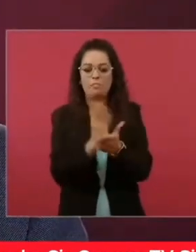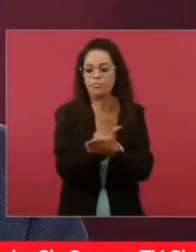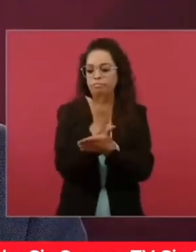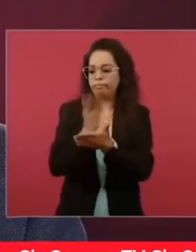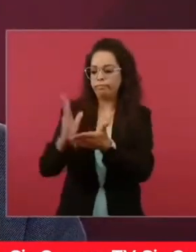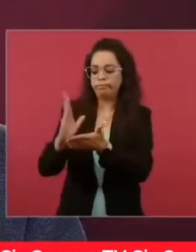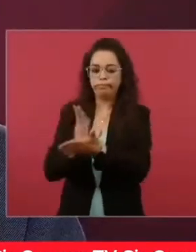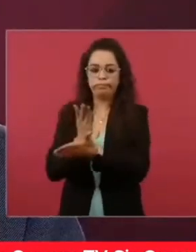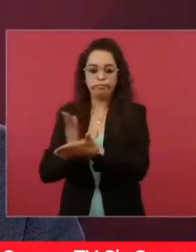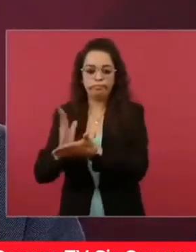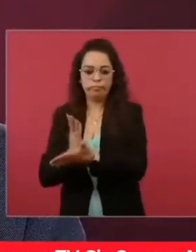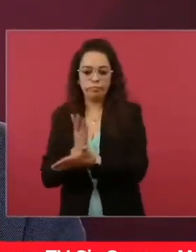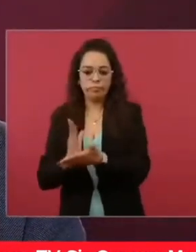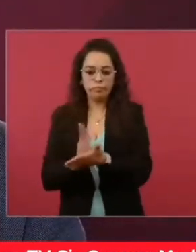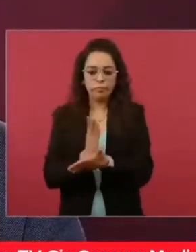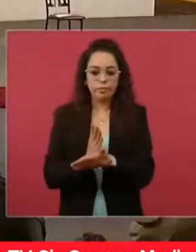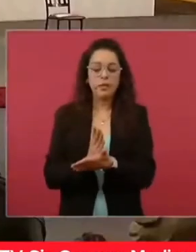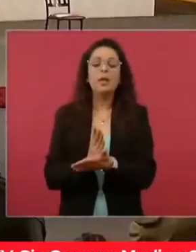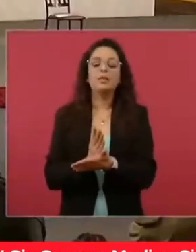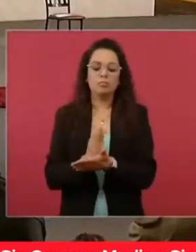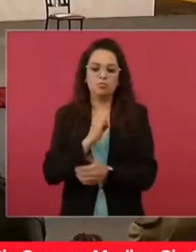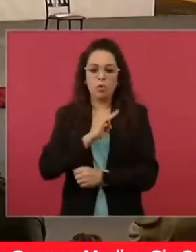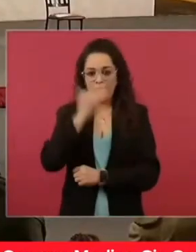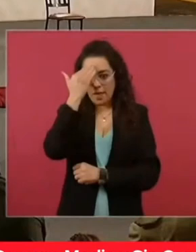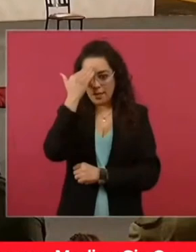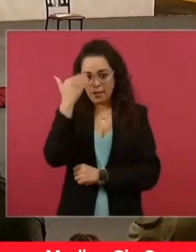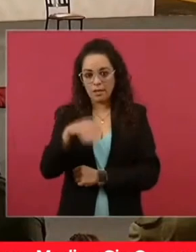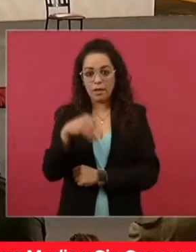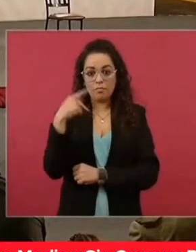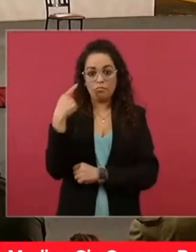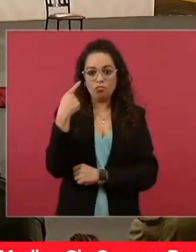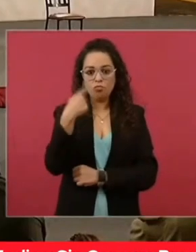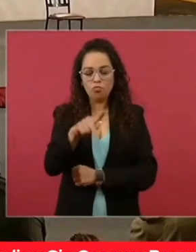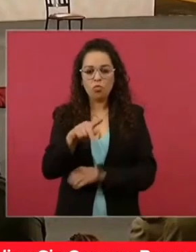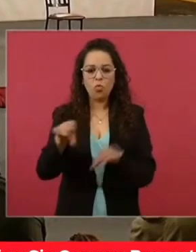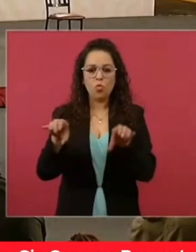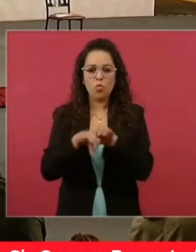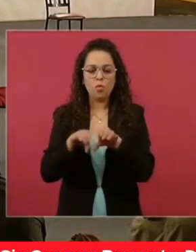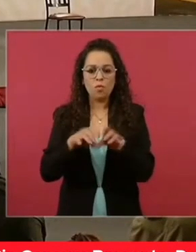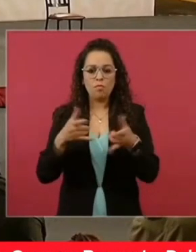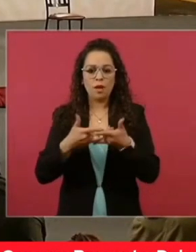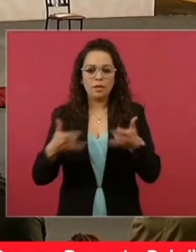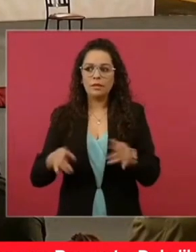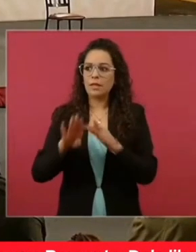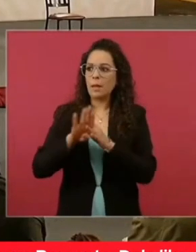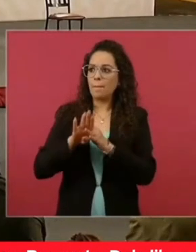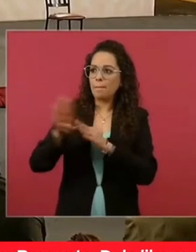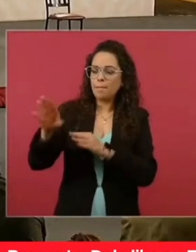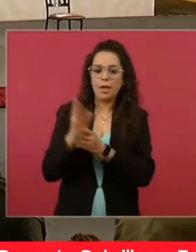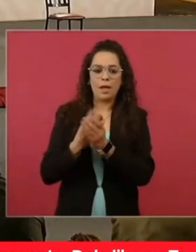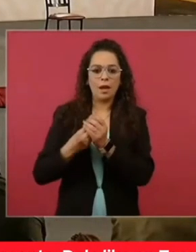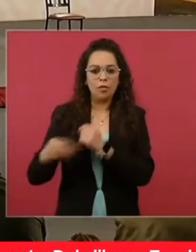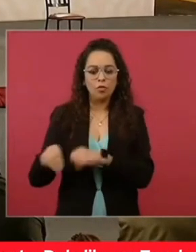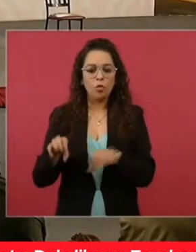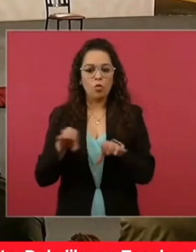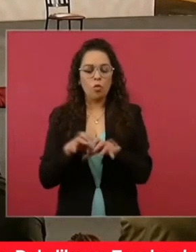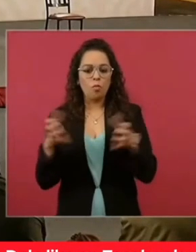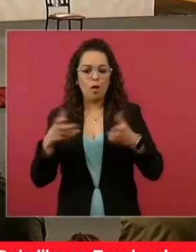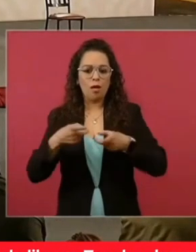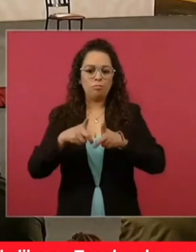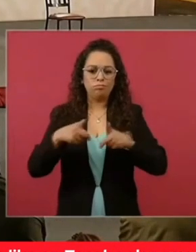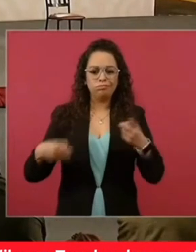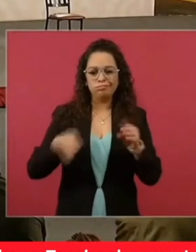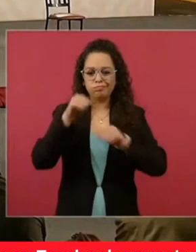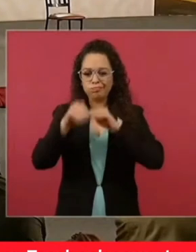intercambio para poder determinar corrientes migratorias y desarrollos estilísticos en